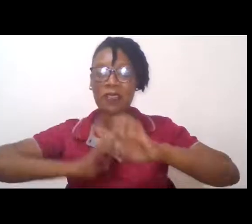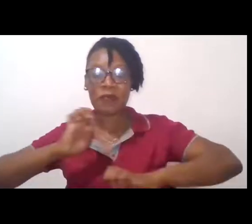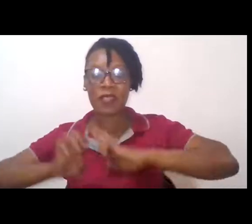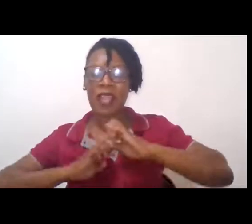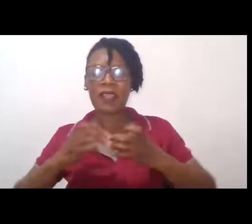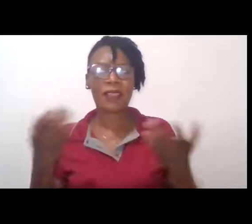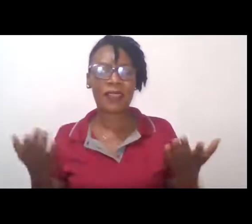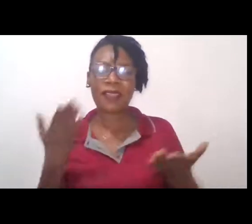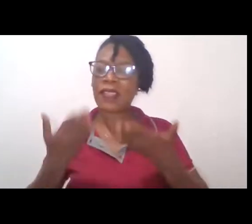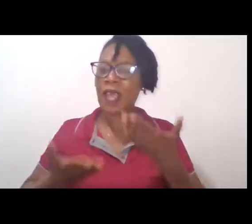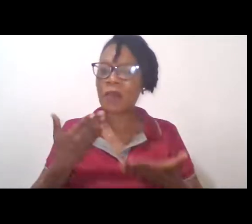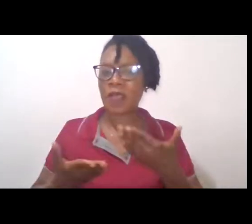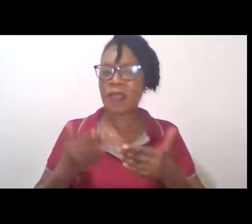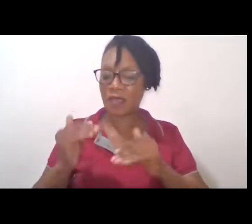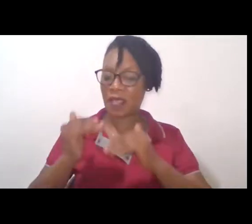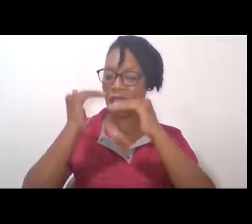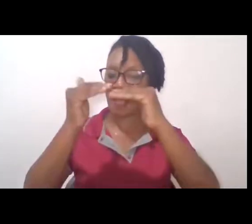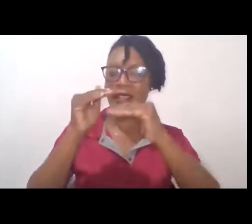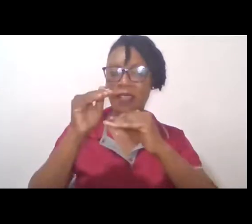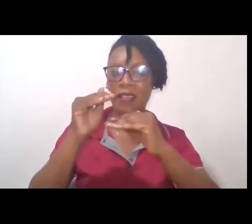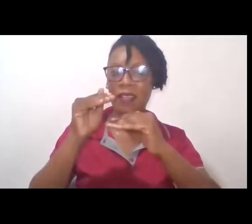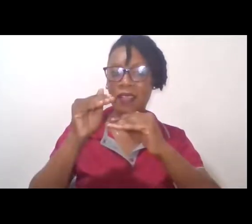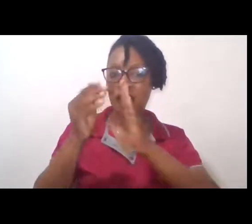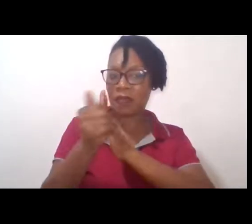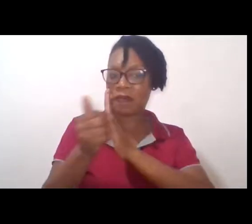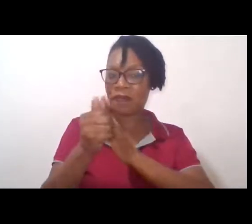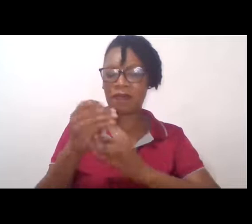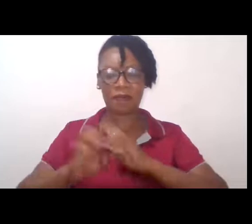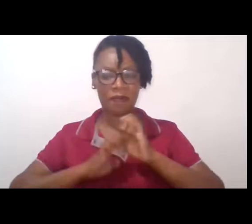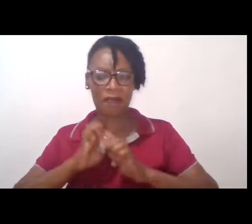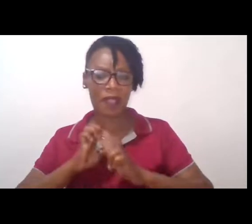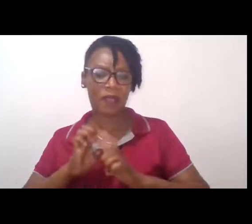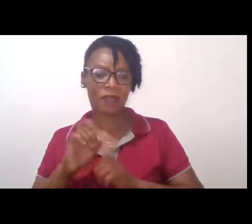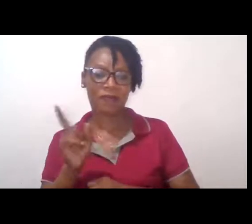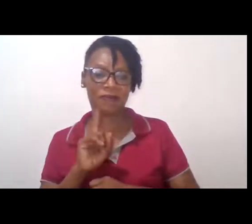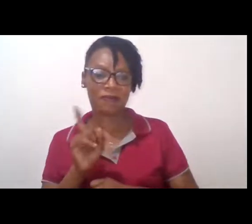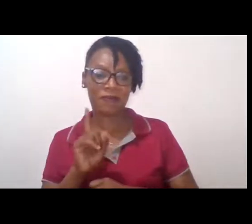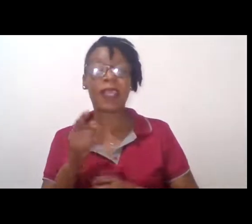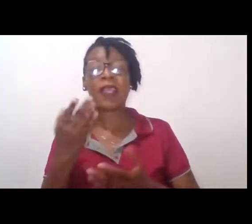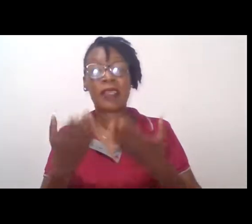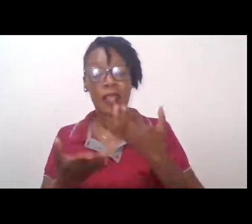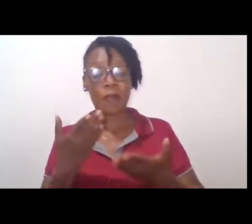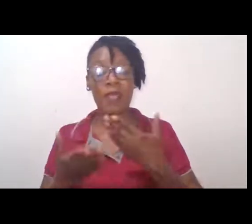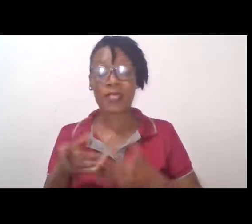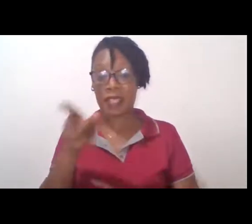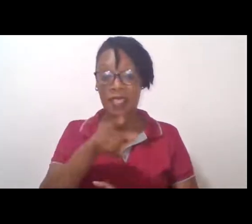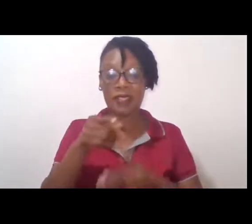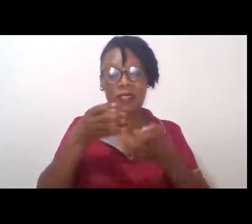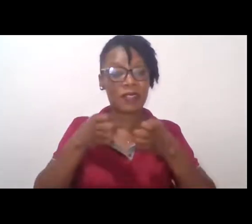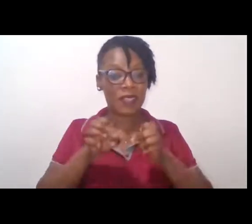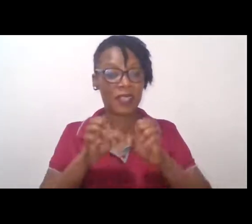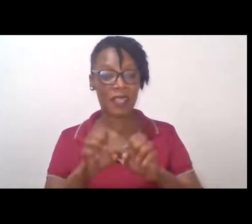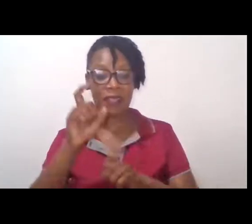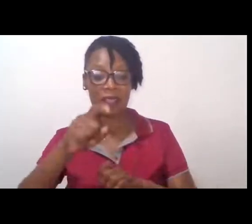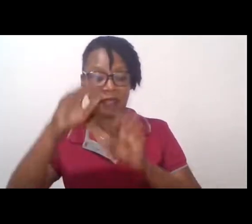porque el niño tenga alta dotación, tendrá un buen manejo emocional? Yo creo que estos recursos, como yo les dije, tenemos que quitar un poco lo que